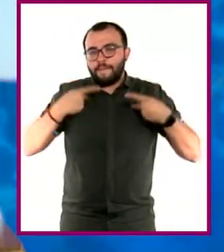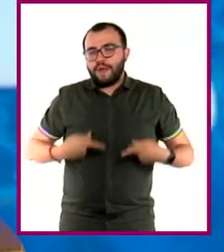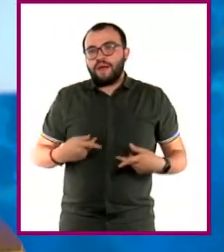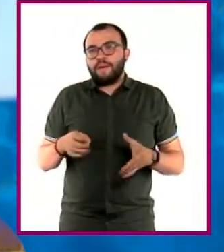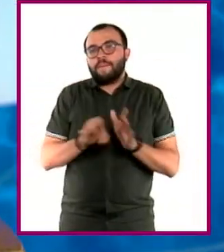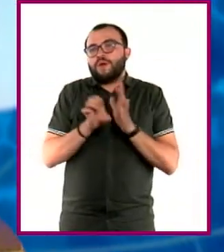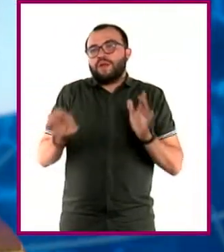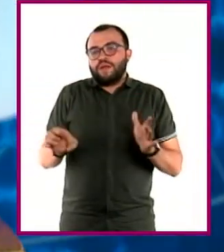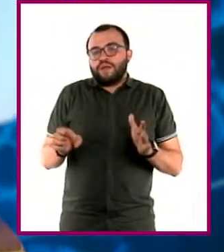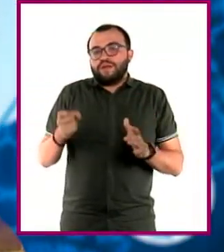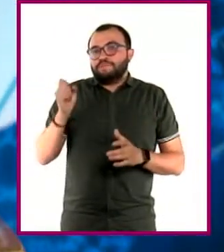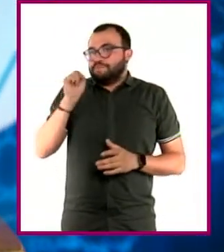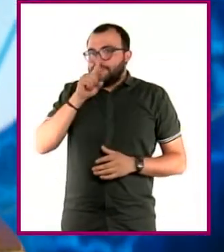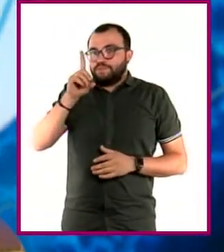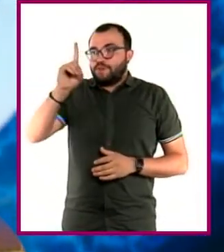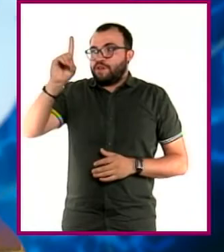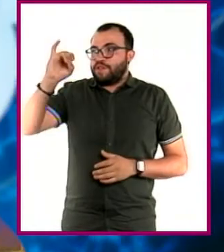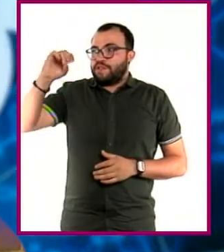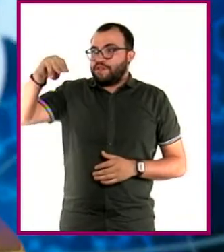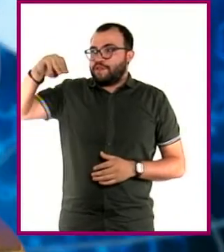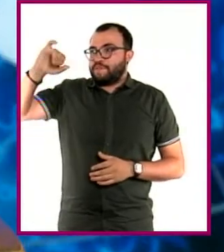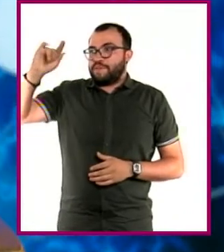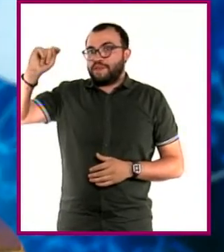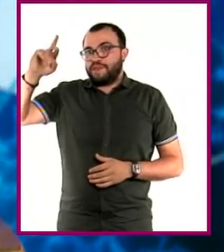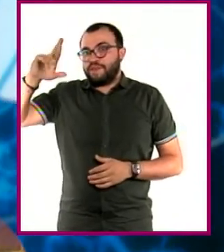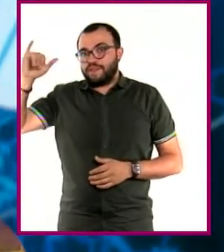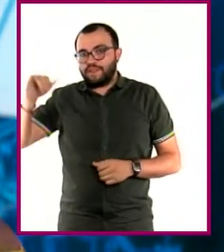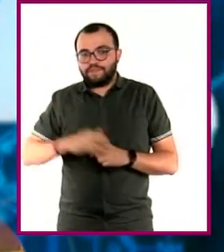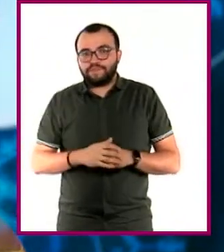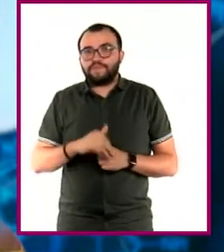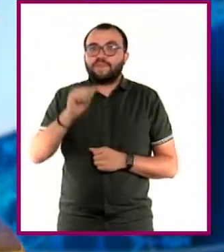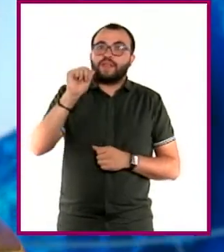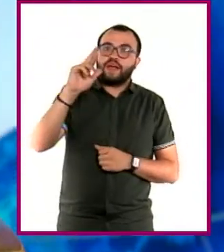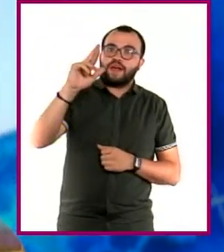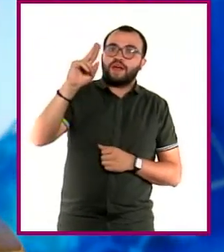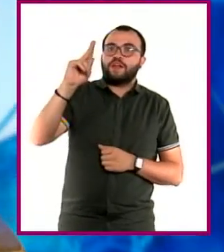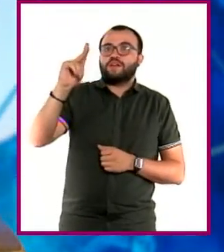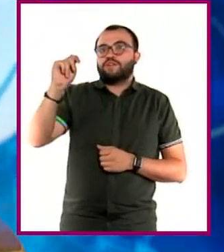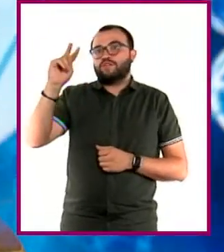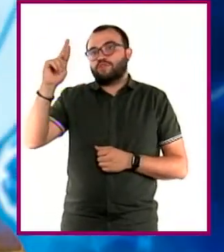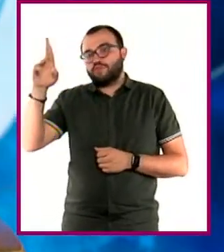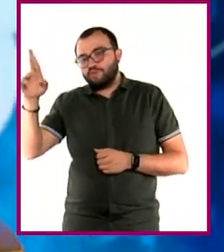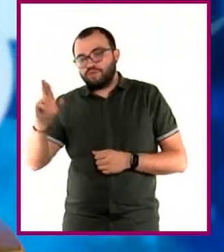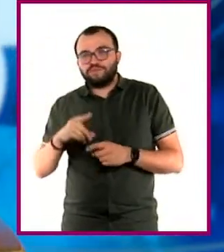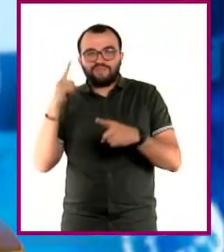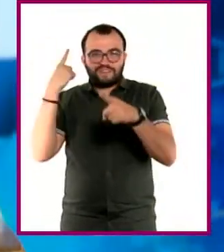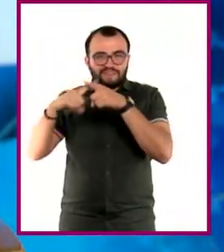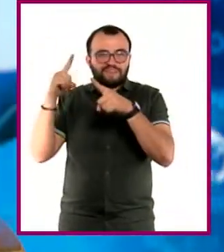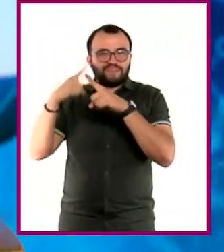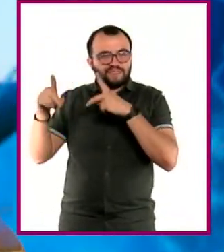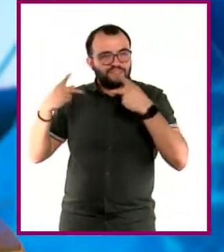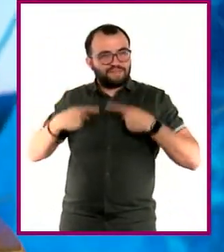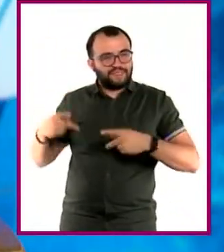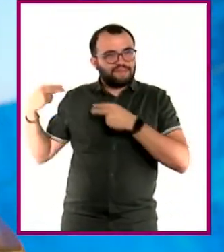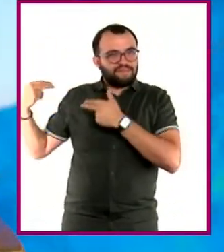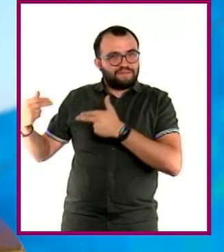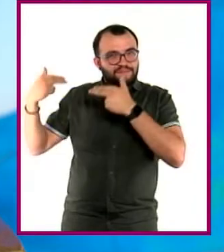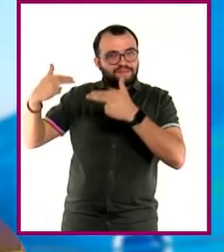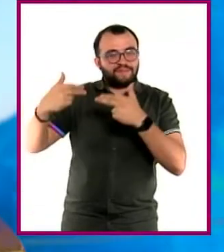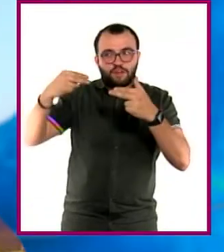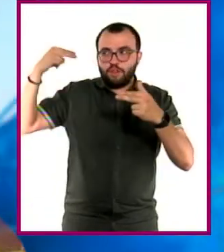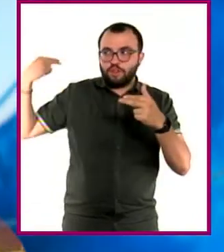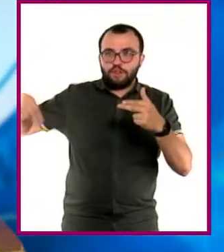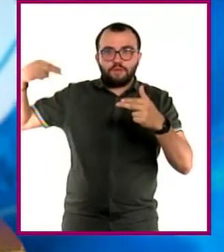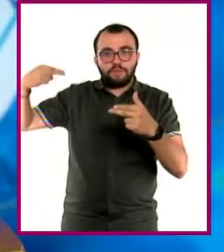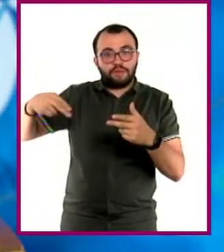el propio Dmitri Mendeleev, Arthur Eddington, Hans Bethe, Fred Hoyle, Niels